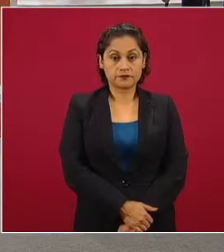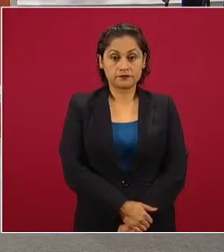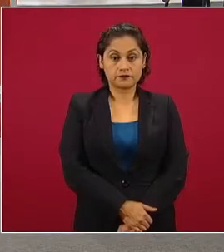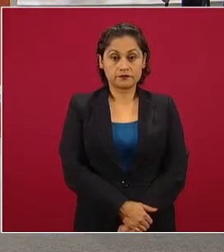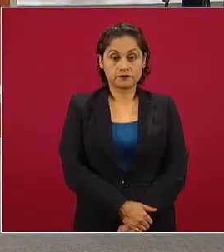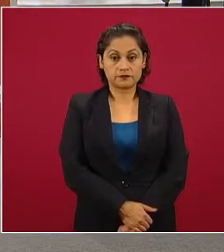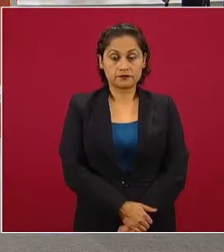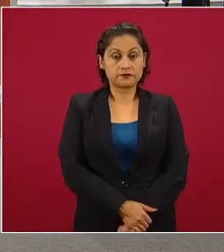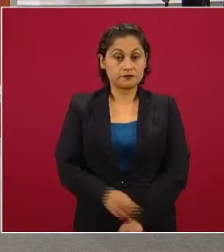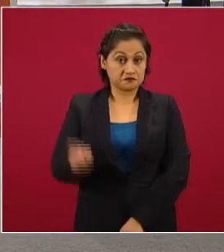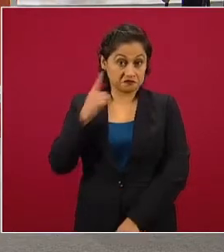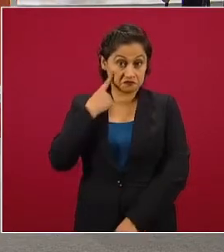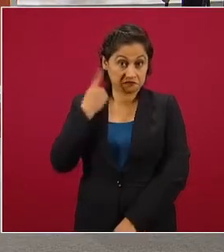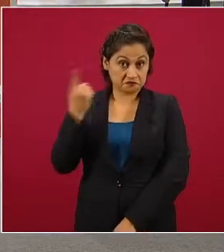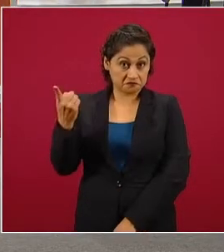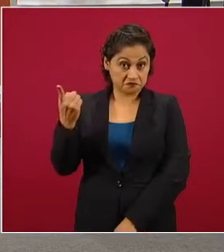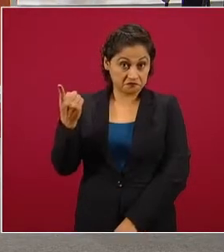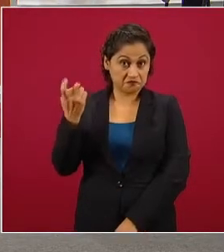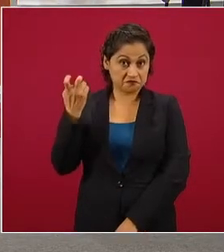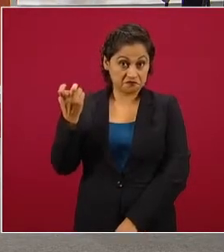El cargamento.